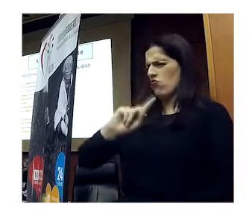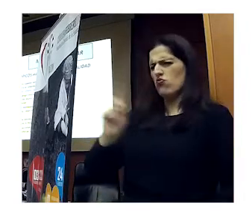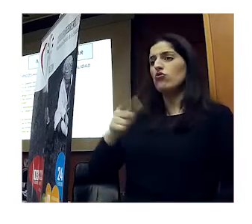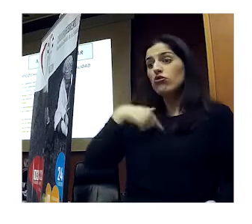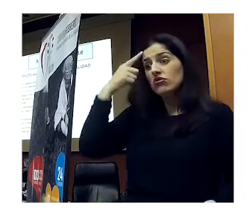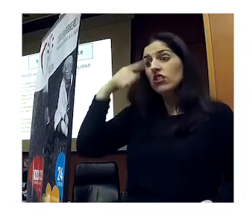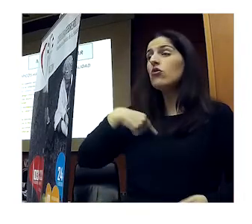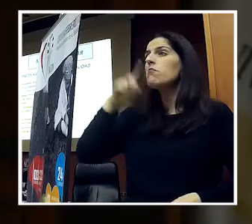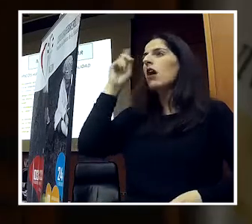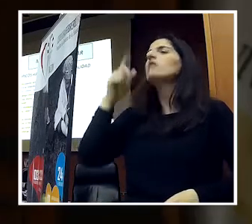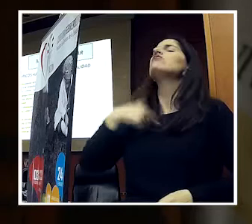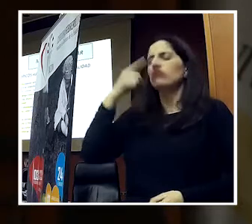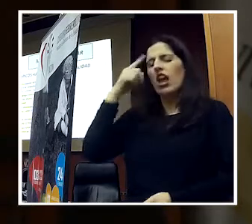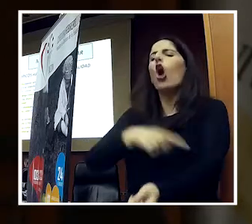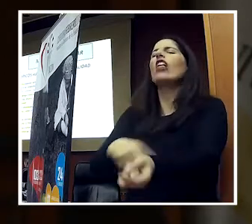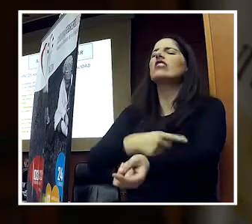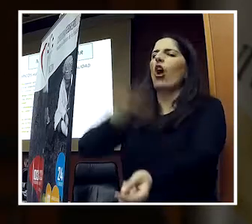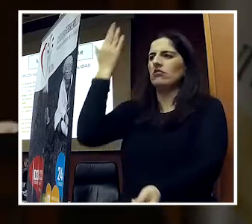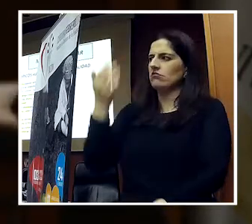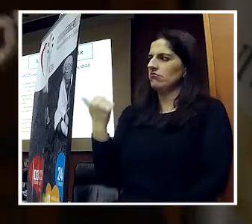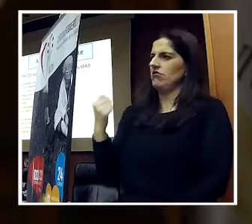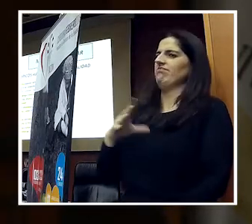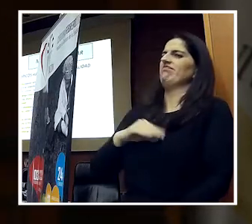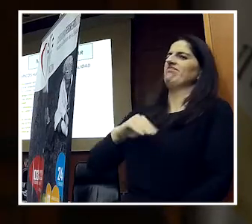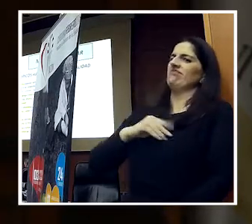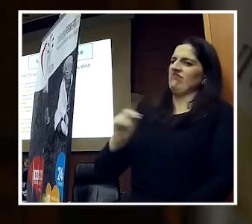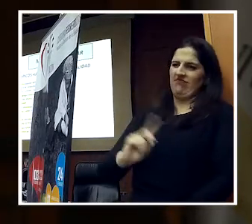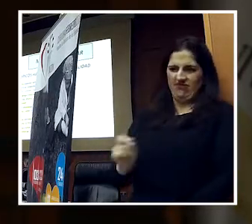cuando tengo mareo, digo, eso es que tengo el colesterol alto. Bueno,